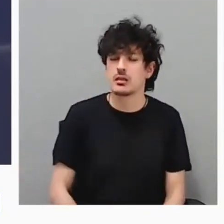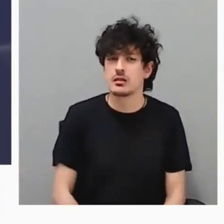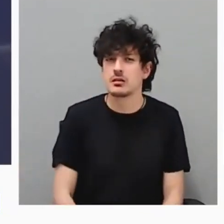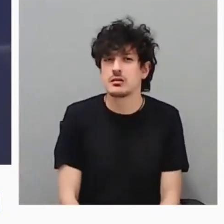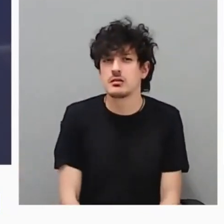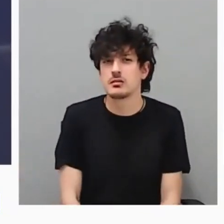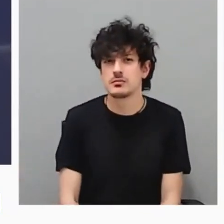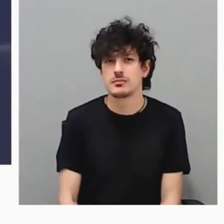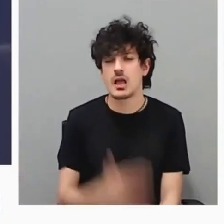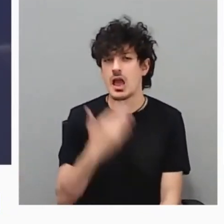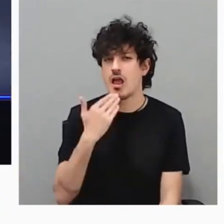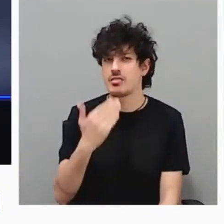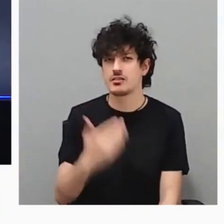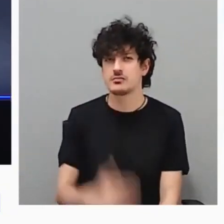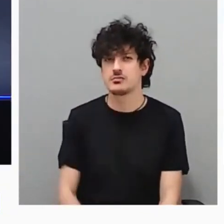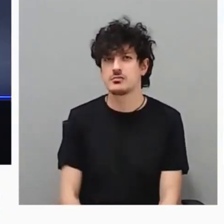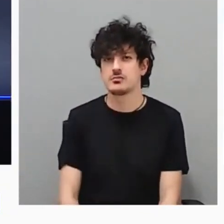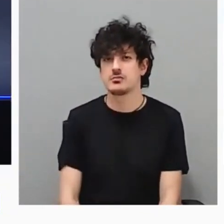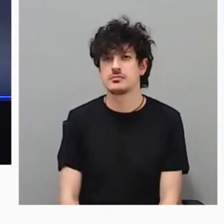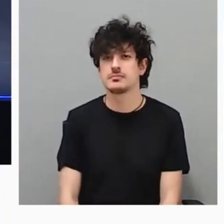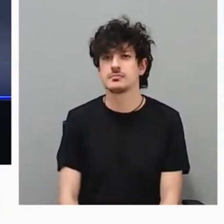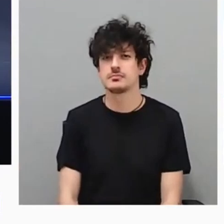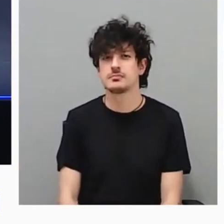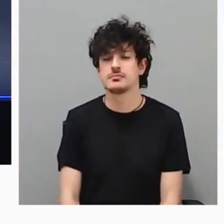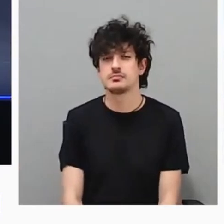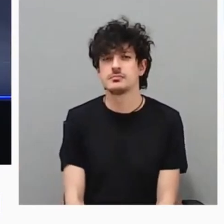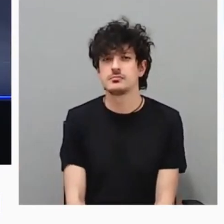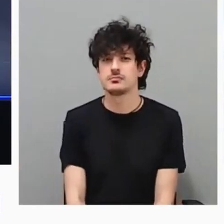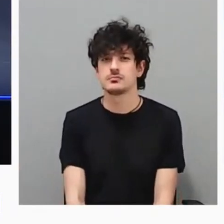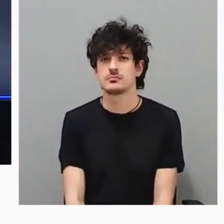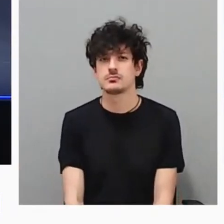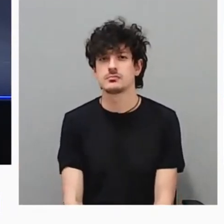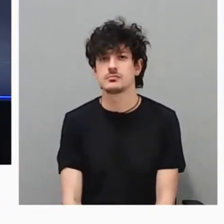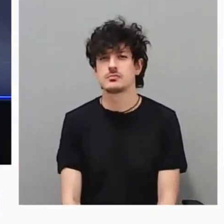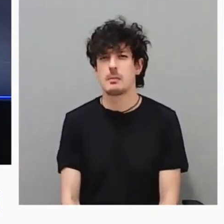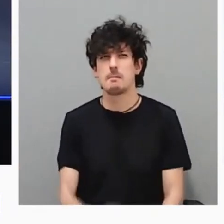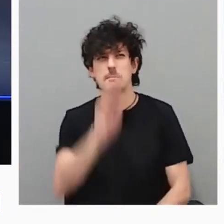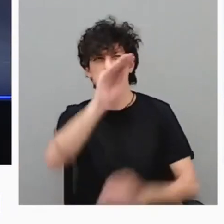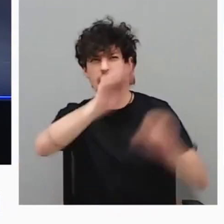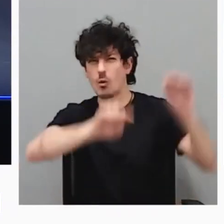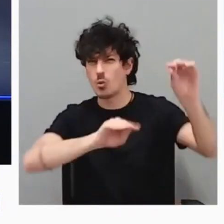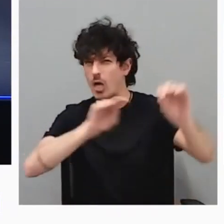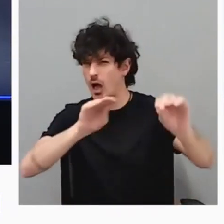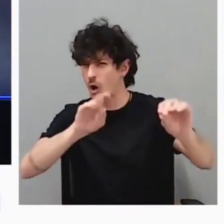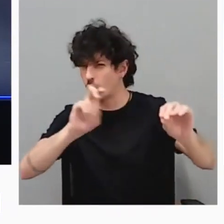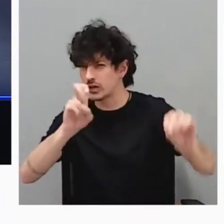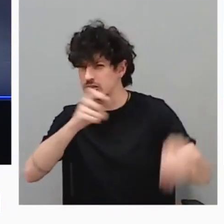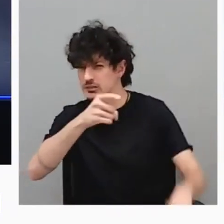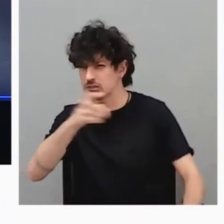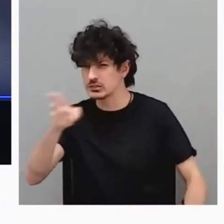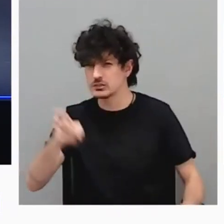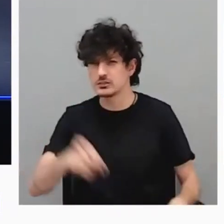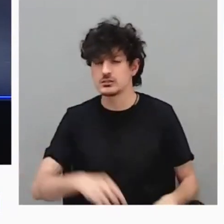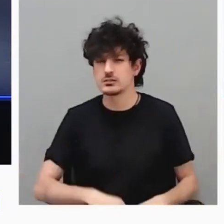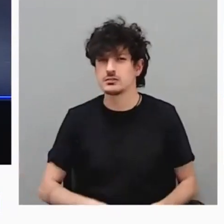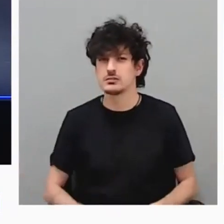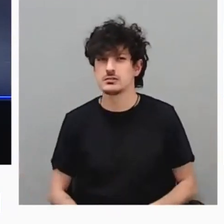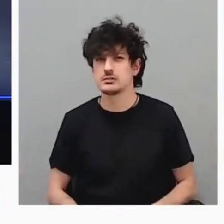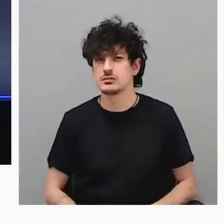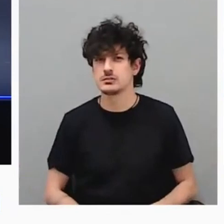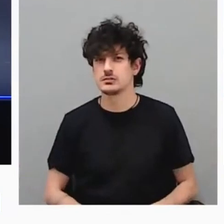gracias. A ti. Gracias. ¿Hay alguna otra pregunta en el público? Pues entonces sí,